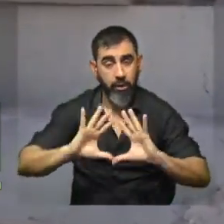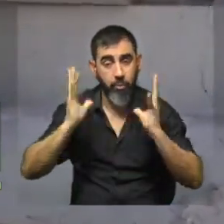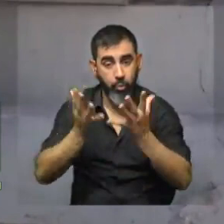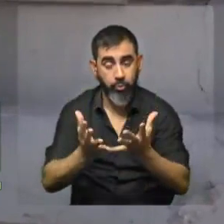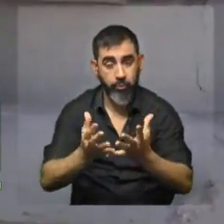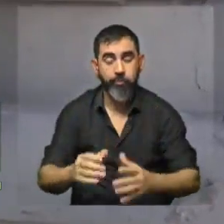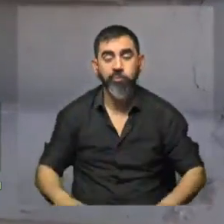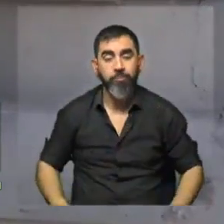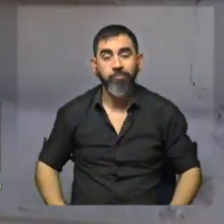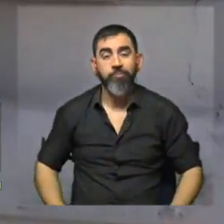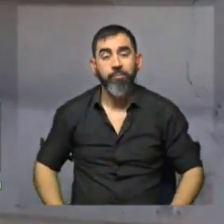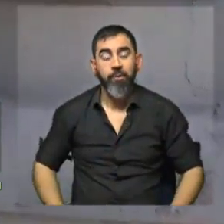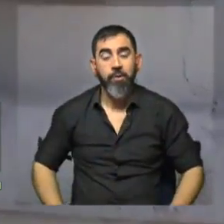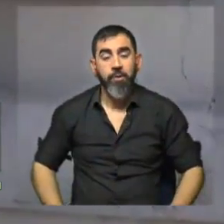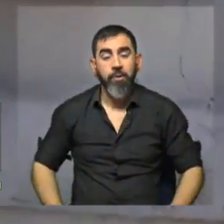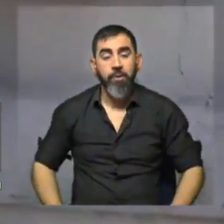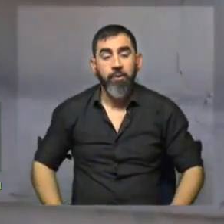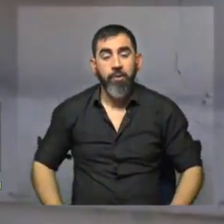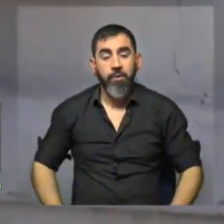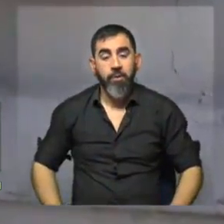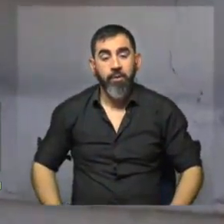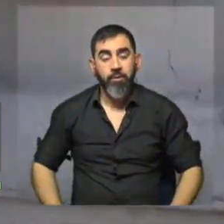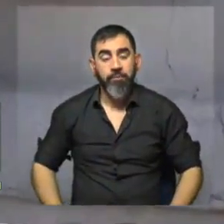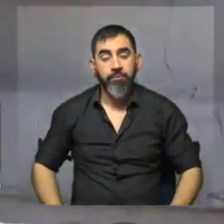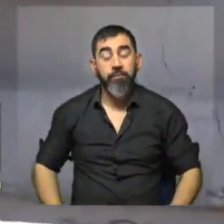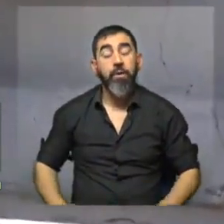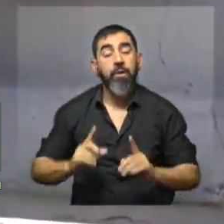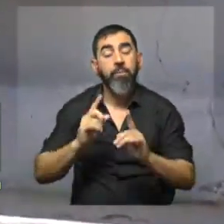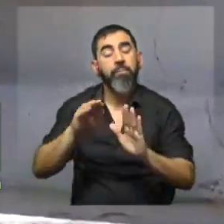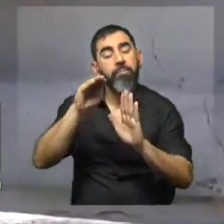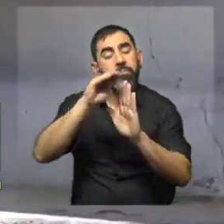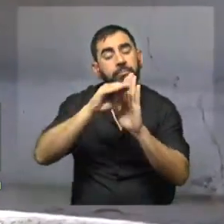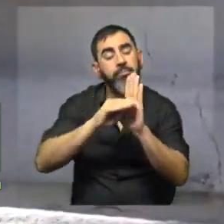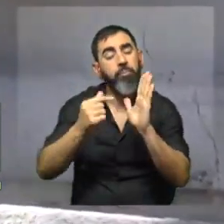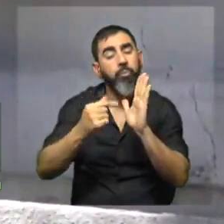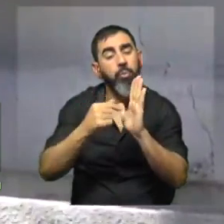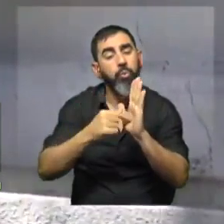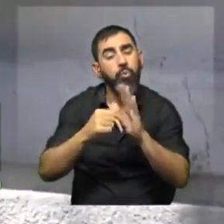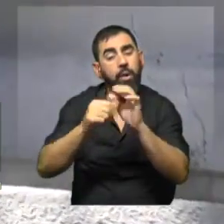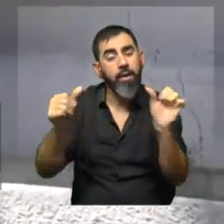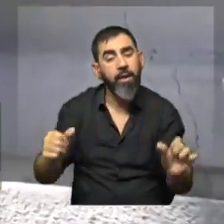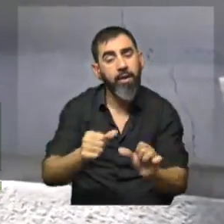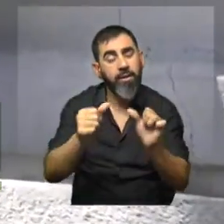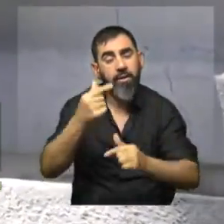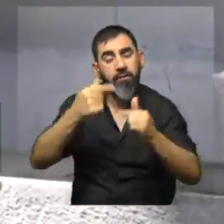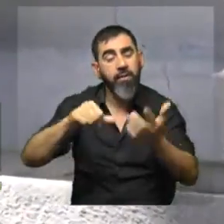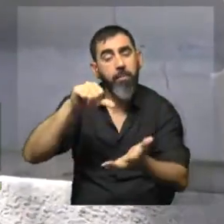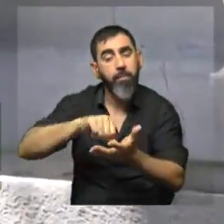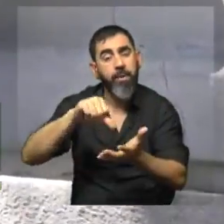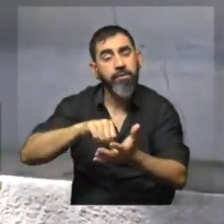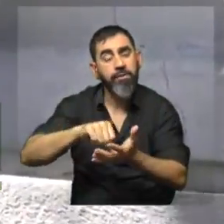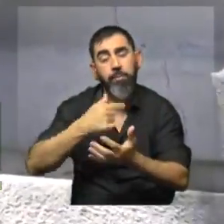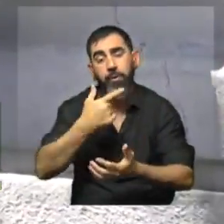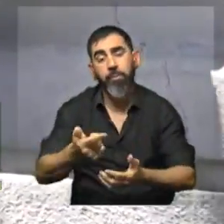nivel regional, pero también hay medidas concretas que se estén implementando en los distintos países de la región